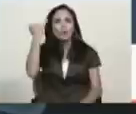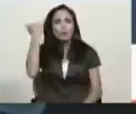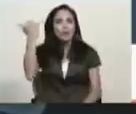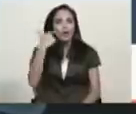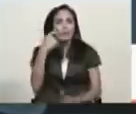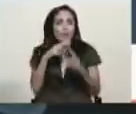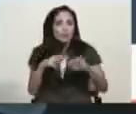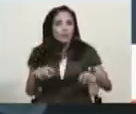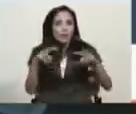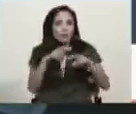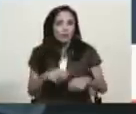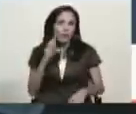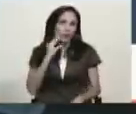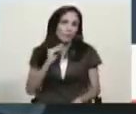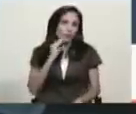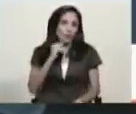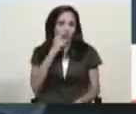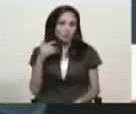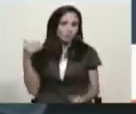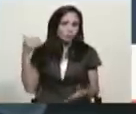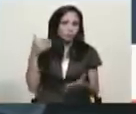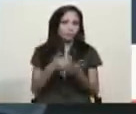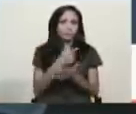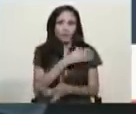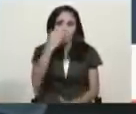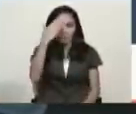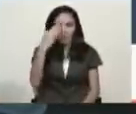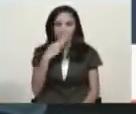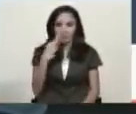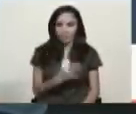la experiencia, que saben la verdad